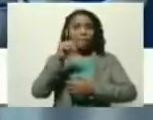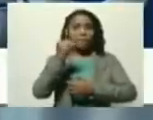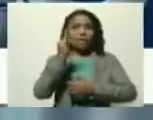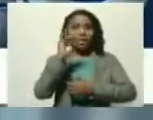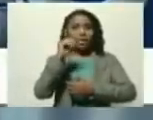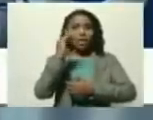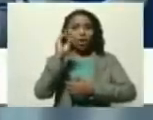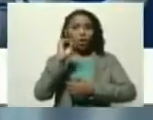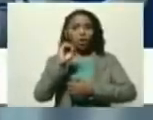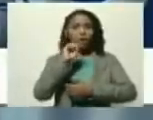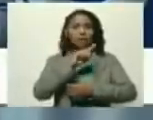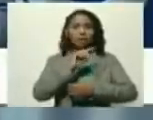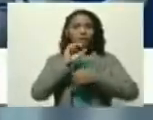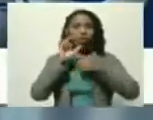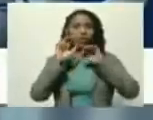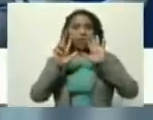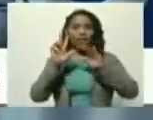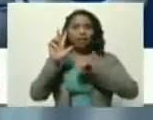138.576